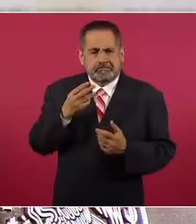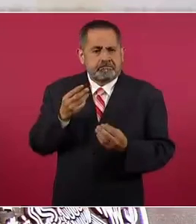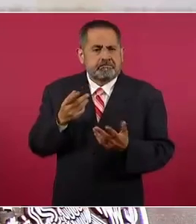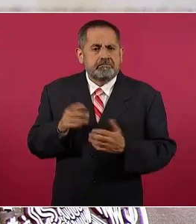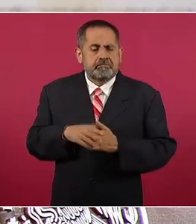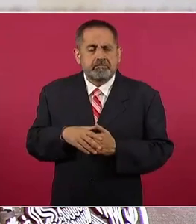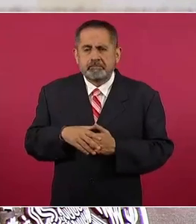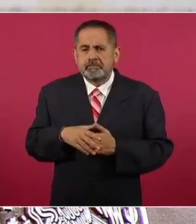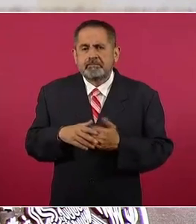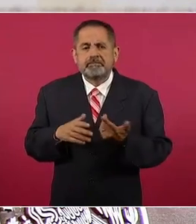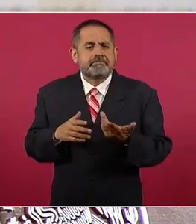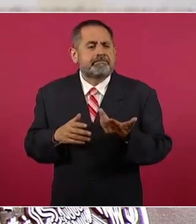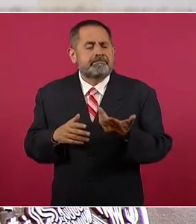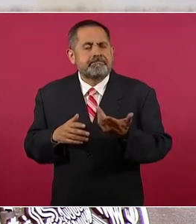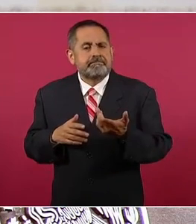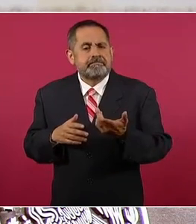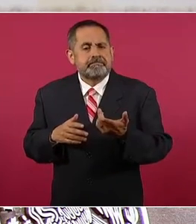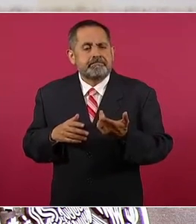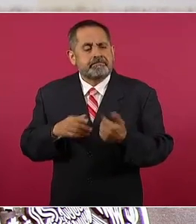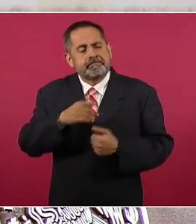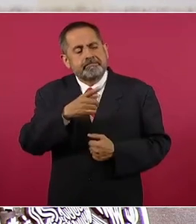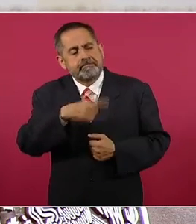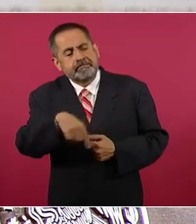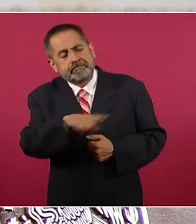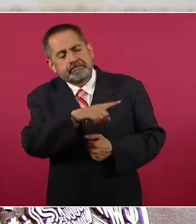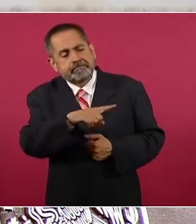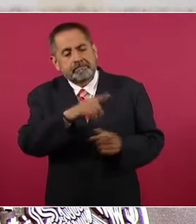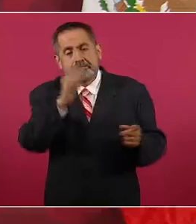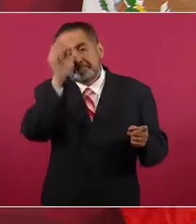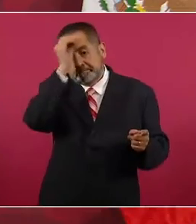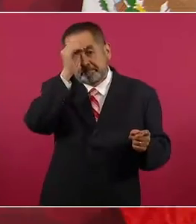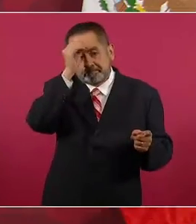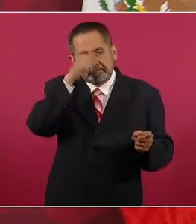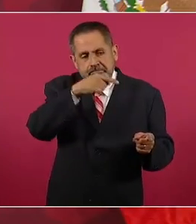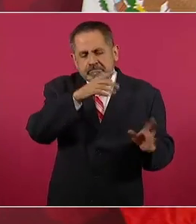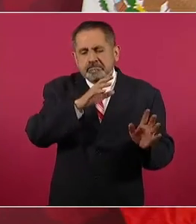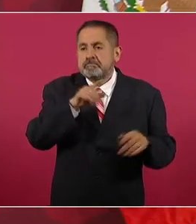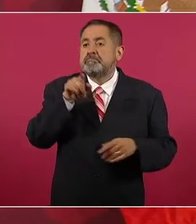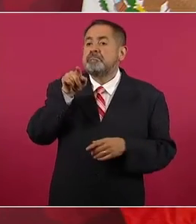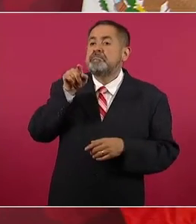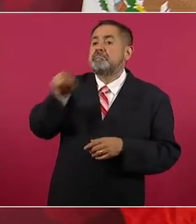el saber lo que opina la gente.